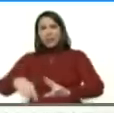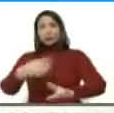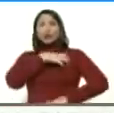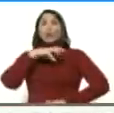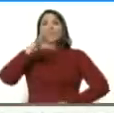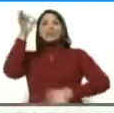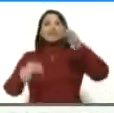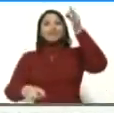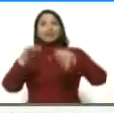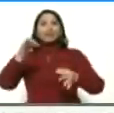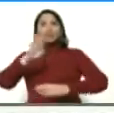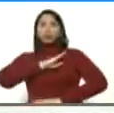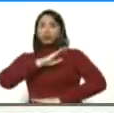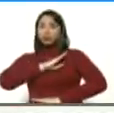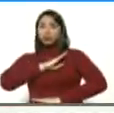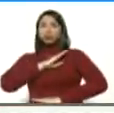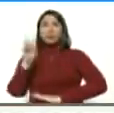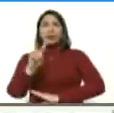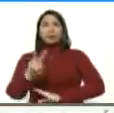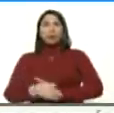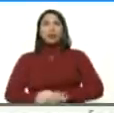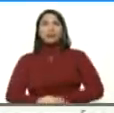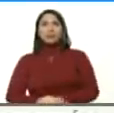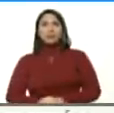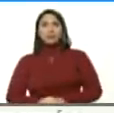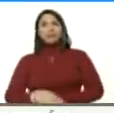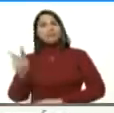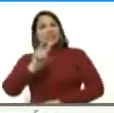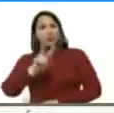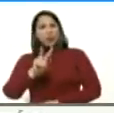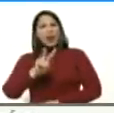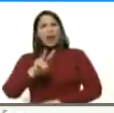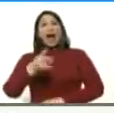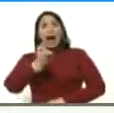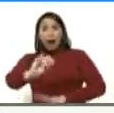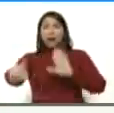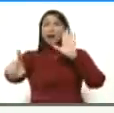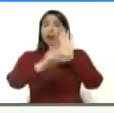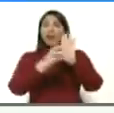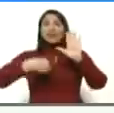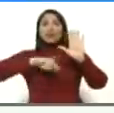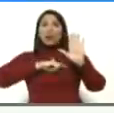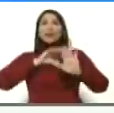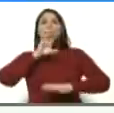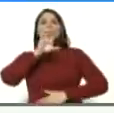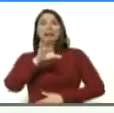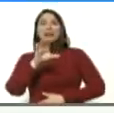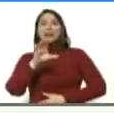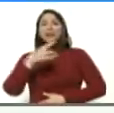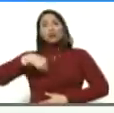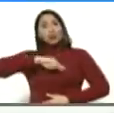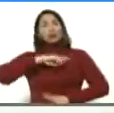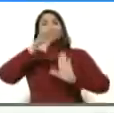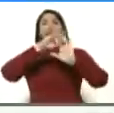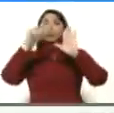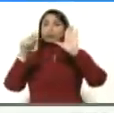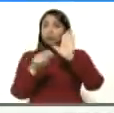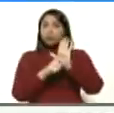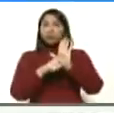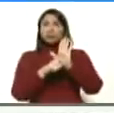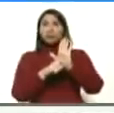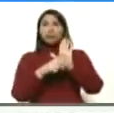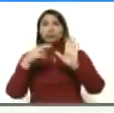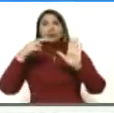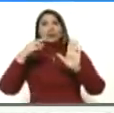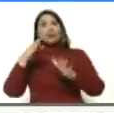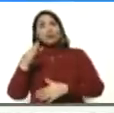soberanía jurisdiccional de Venezuela. En Venezuela rigen las leyes de nuestro país y nuestra constitución, y no